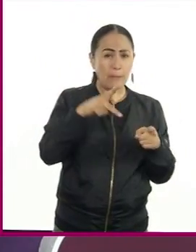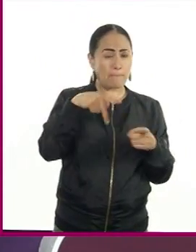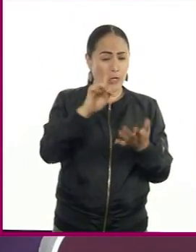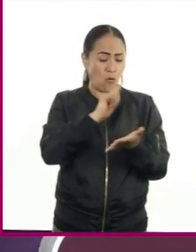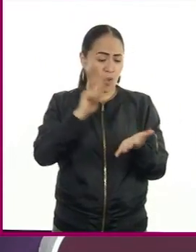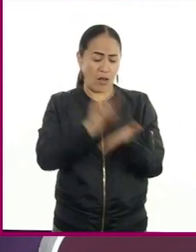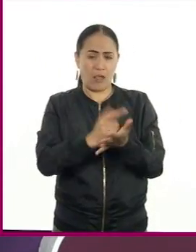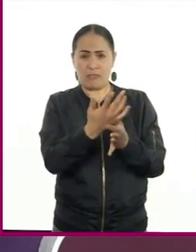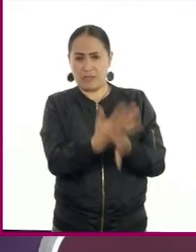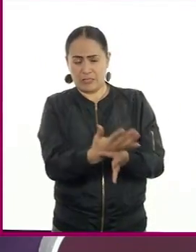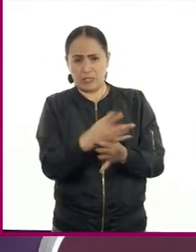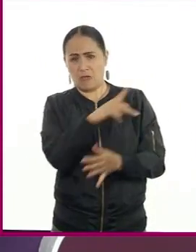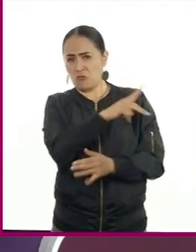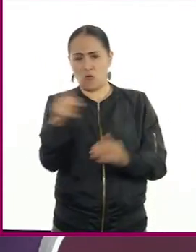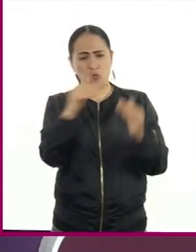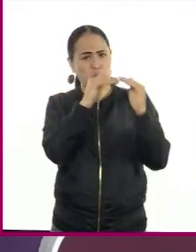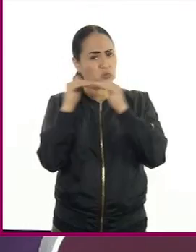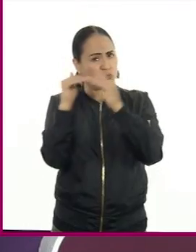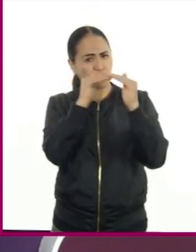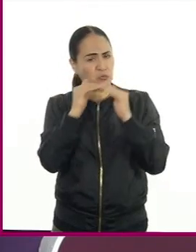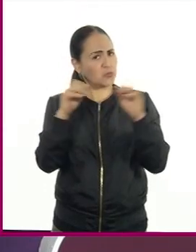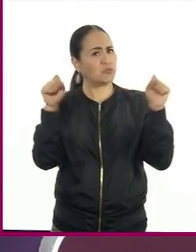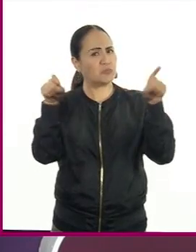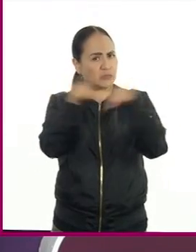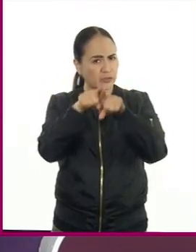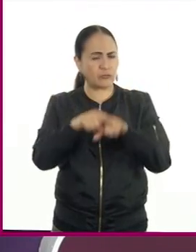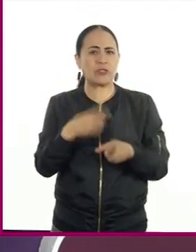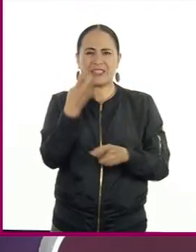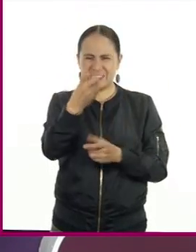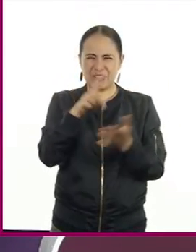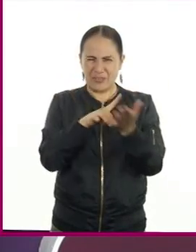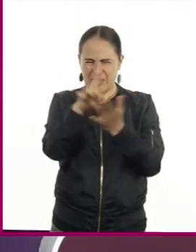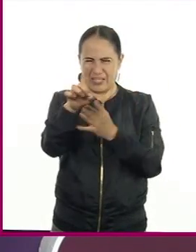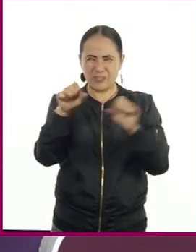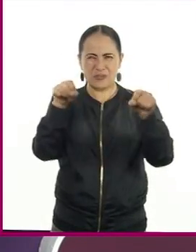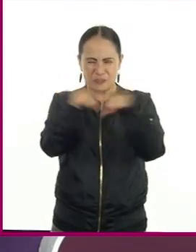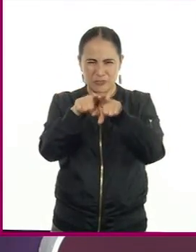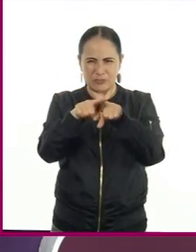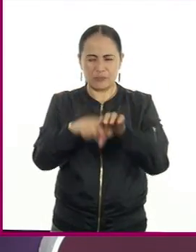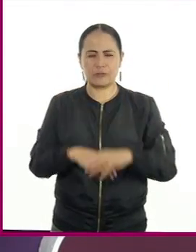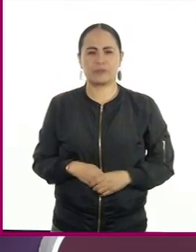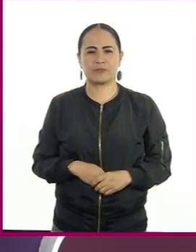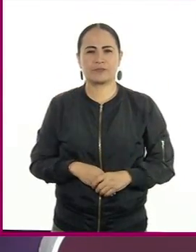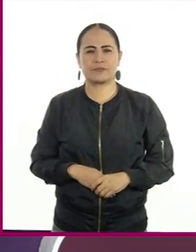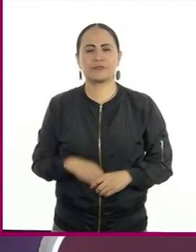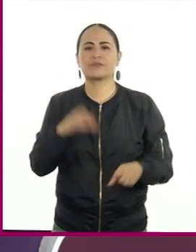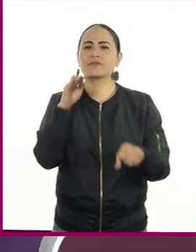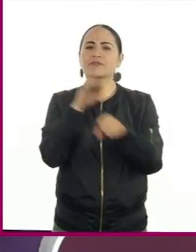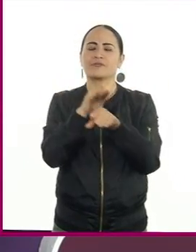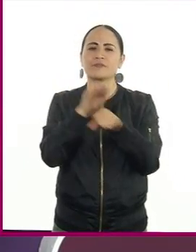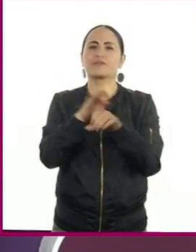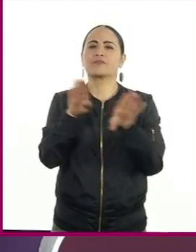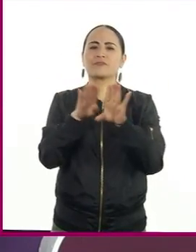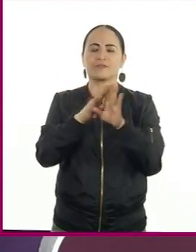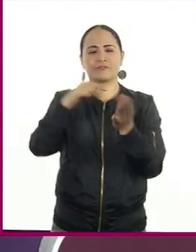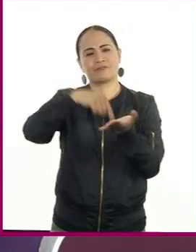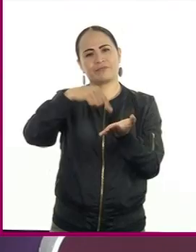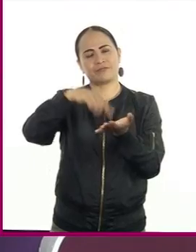ley. En este sentido, la igualdad de derechos está garantizada en las leyes del